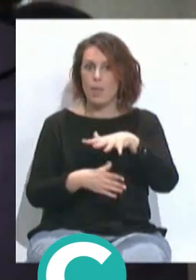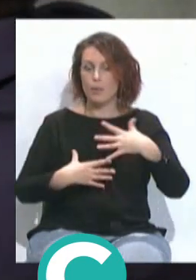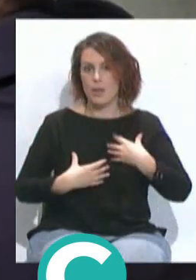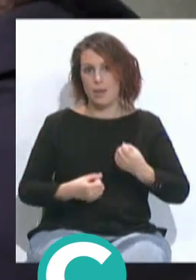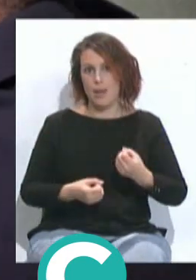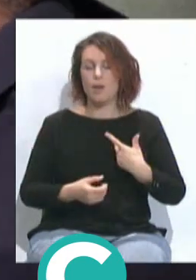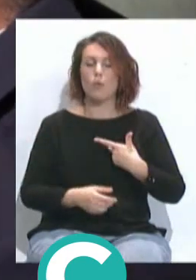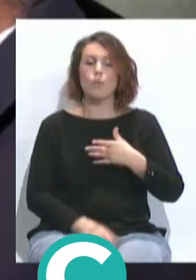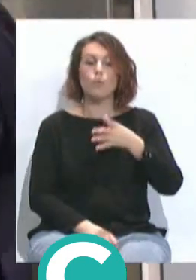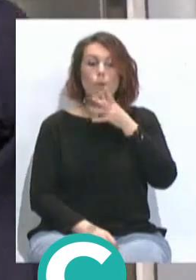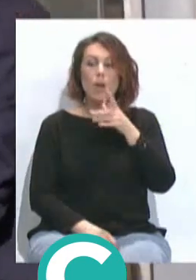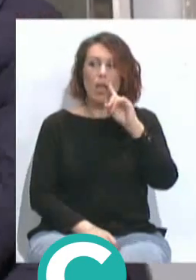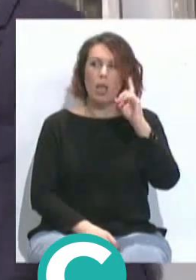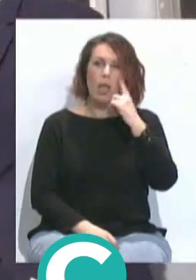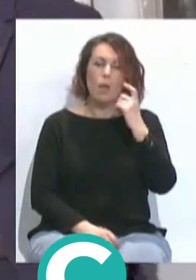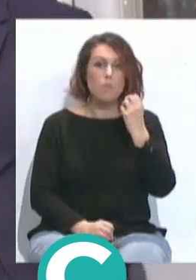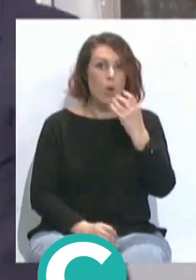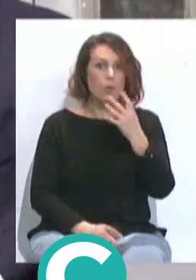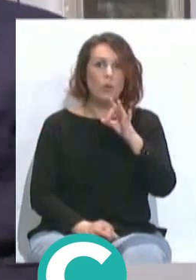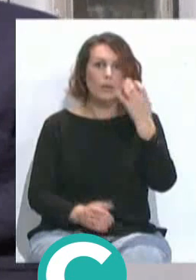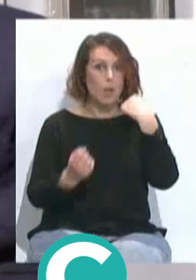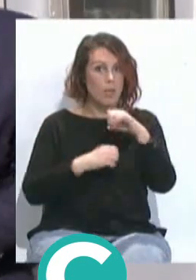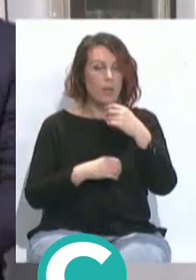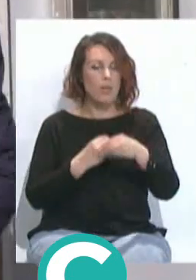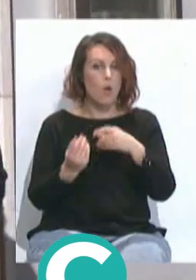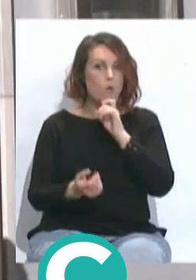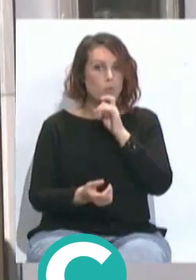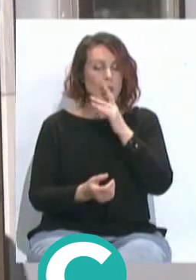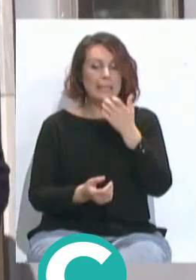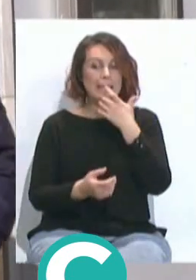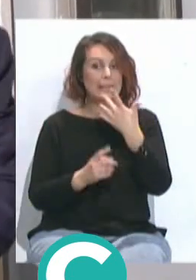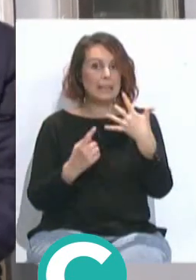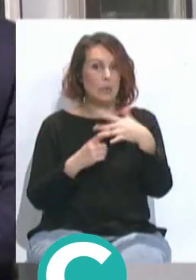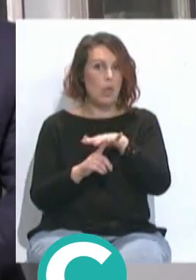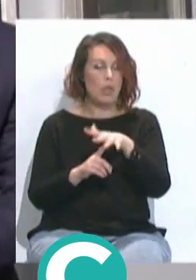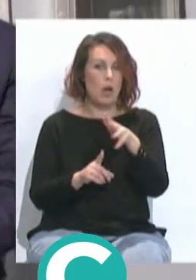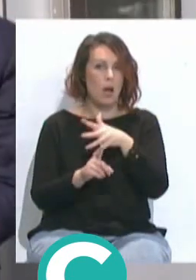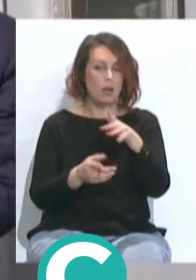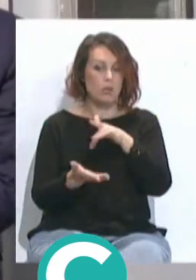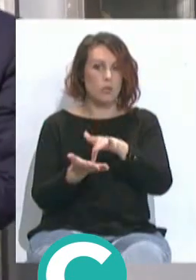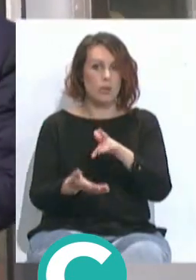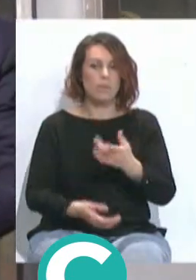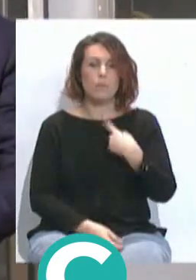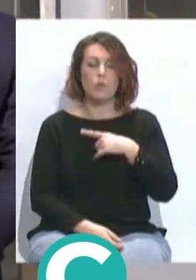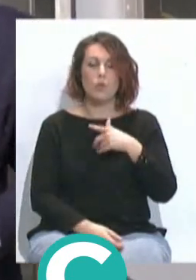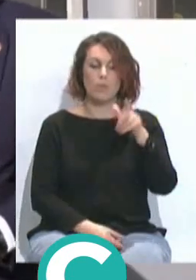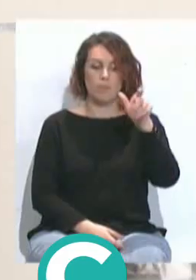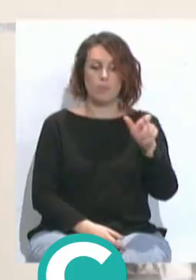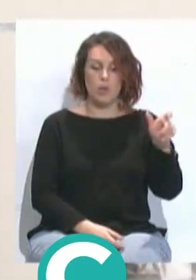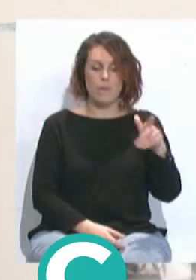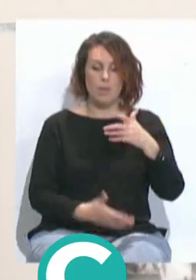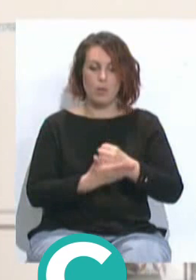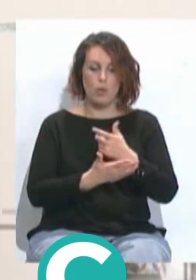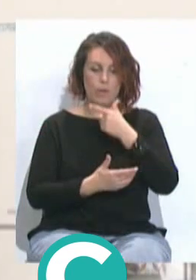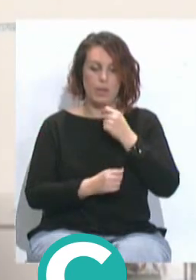sanitarios a efectos de detección precoz y actuación ante situaciones de malos tratos. Lo que nos facilita a los farmacéuticos